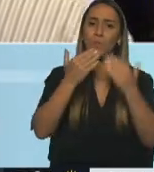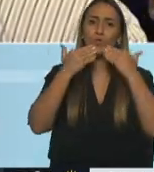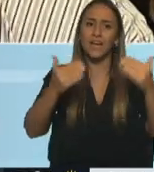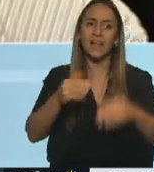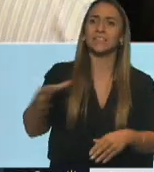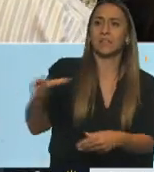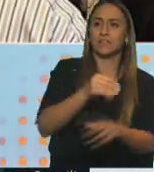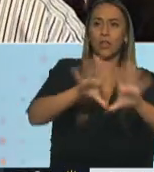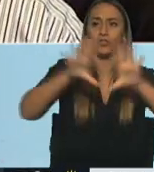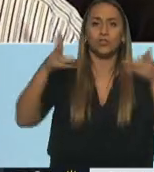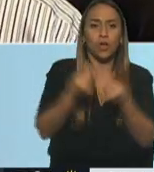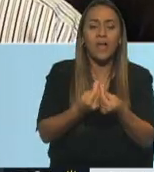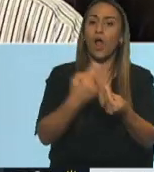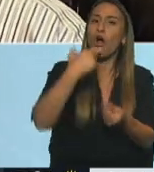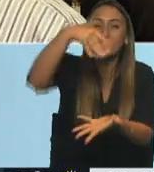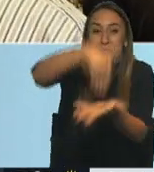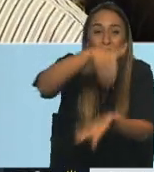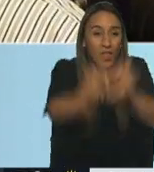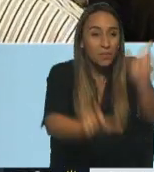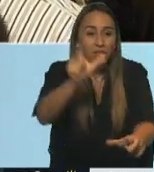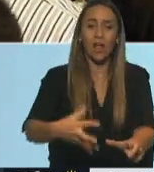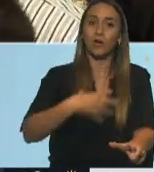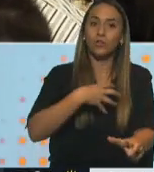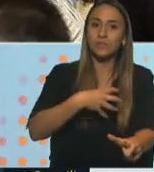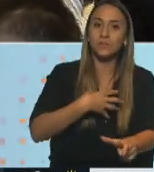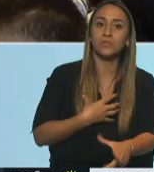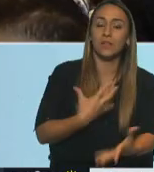11 millones que confiaron en nosotros.